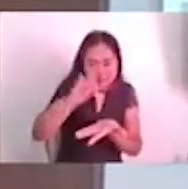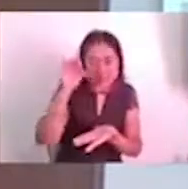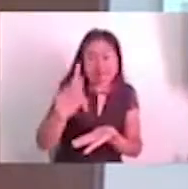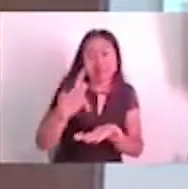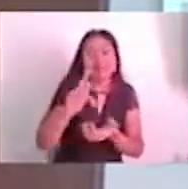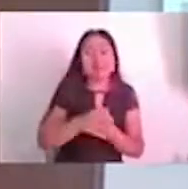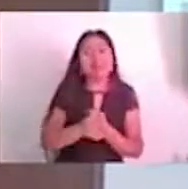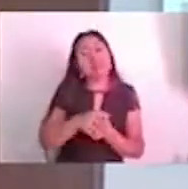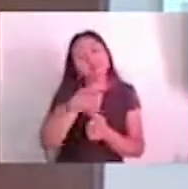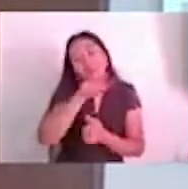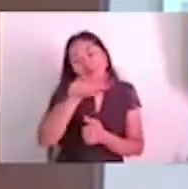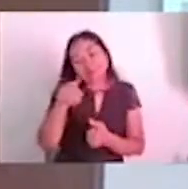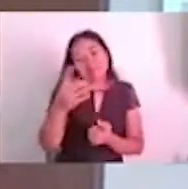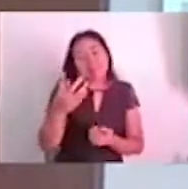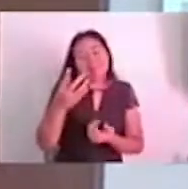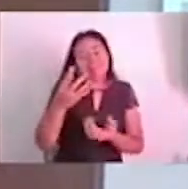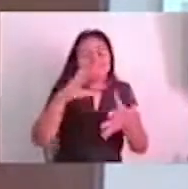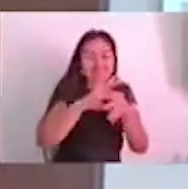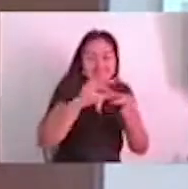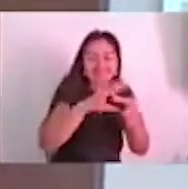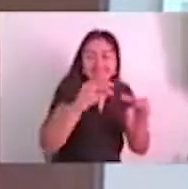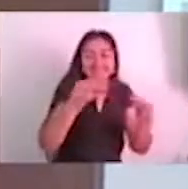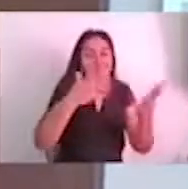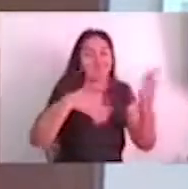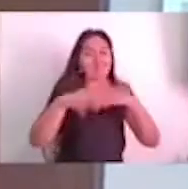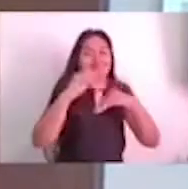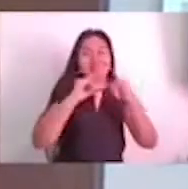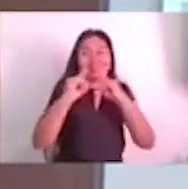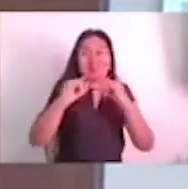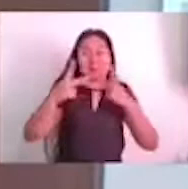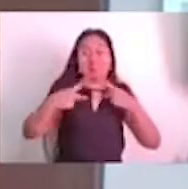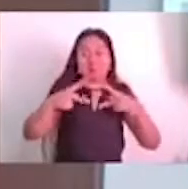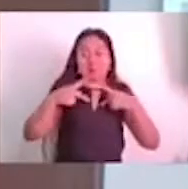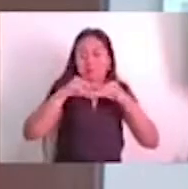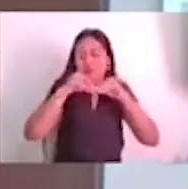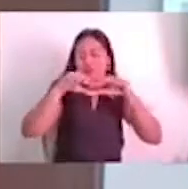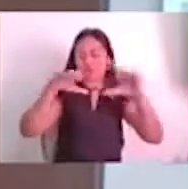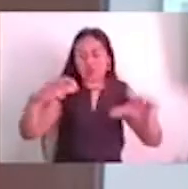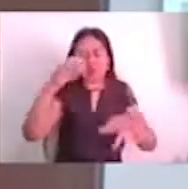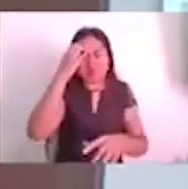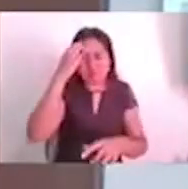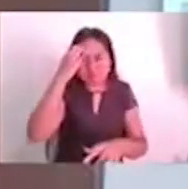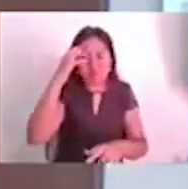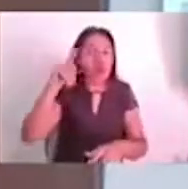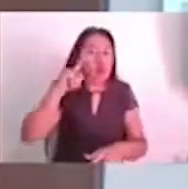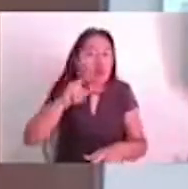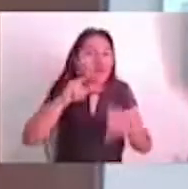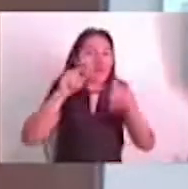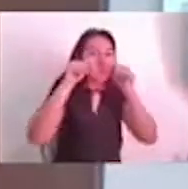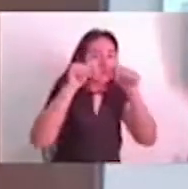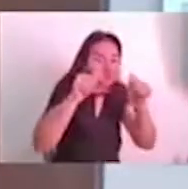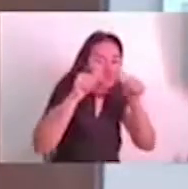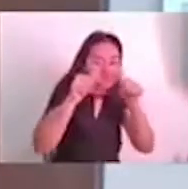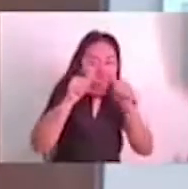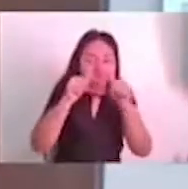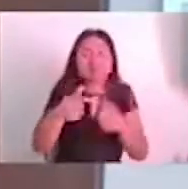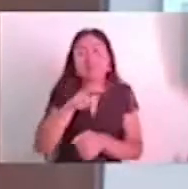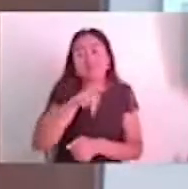ustedes también, esto es un éxito y llegamos a muchos espacios de los cuales siempre ustedes reciben cada sesión el